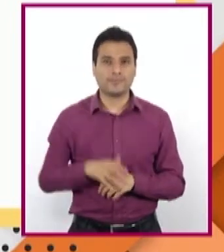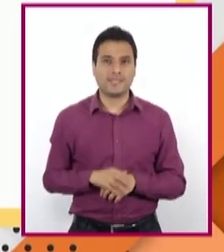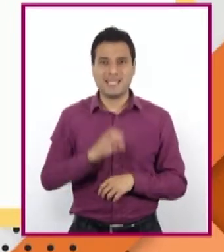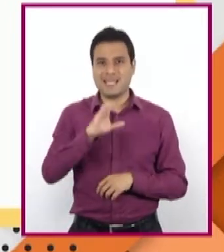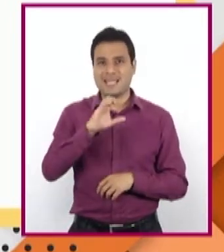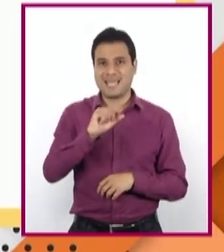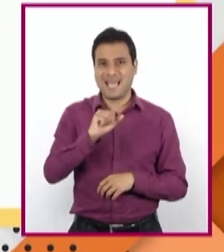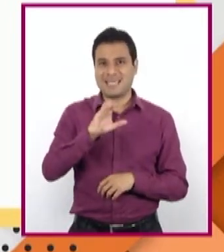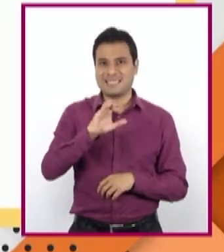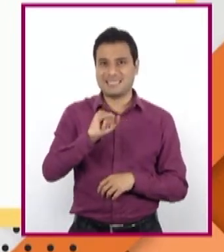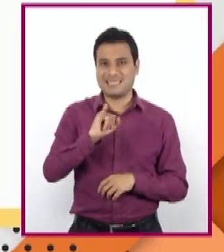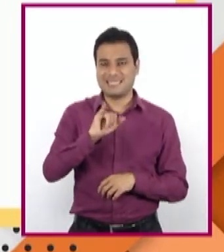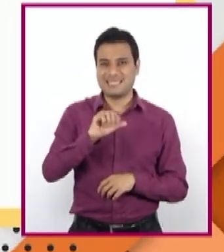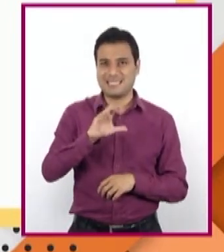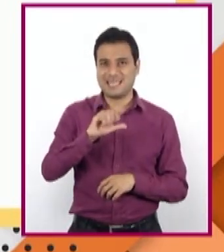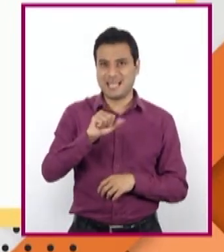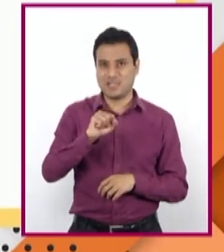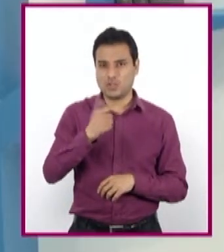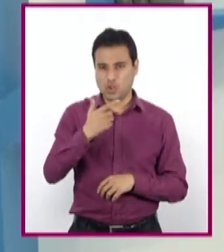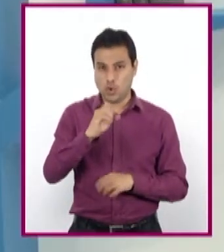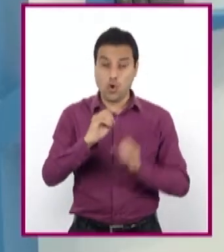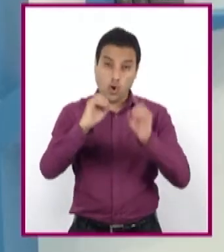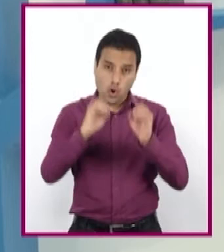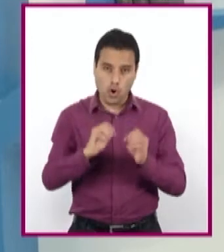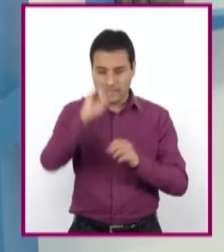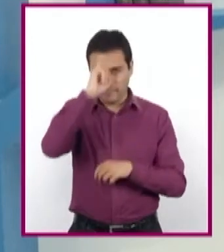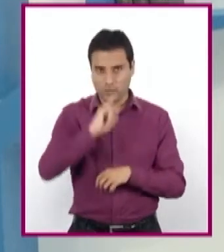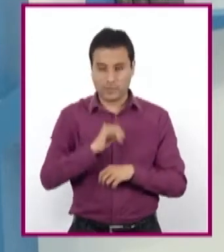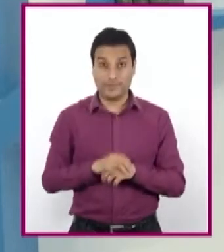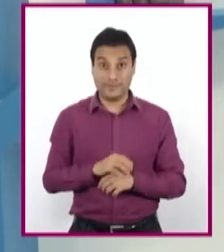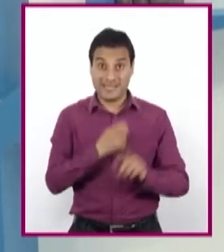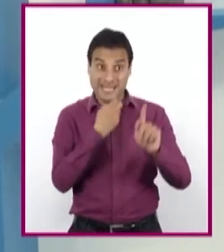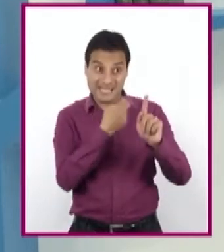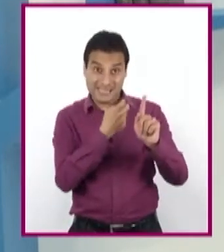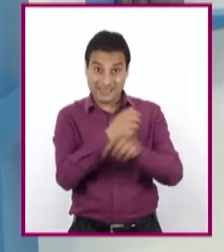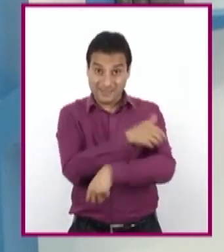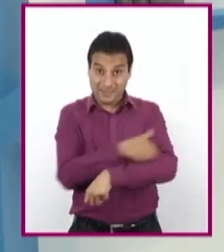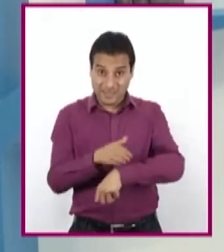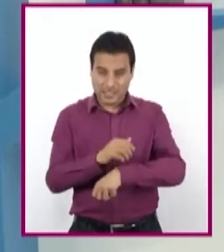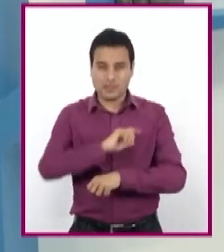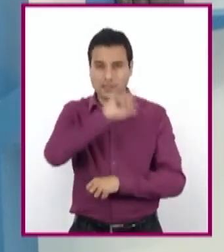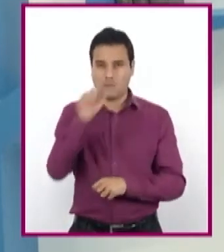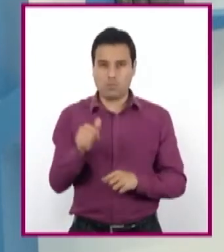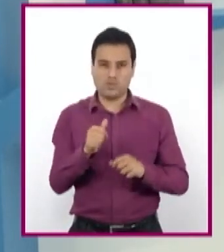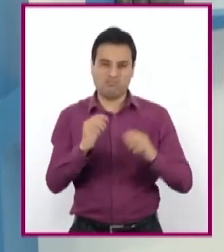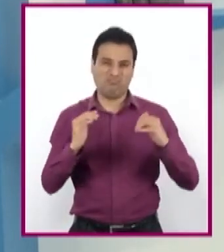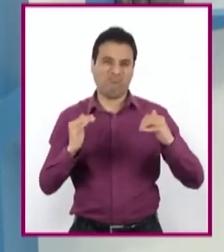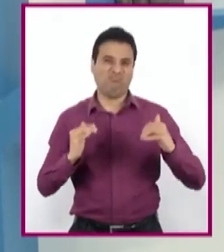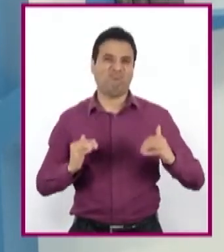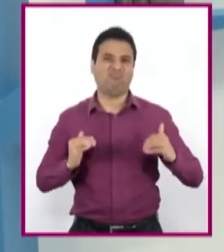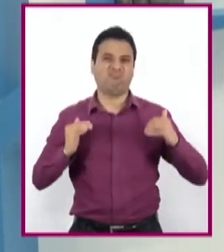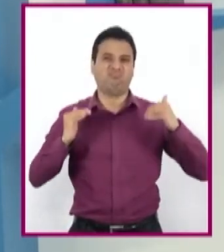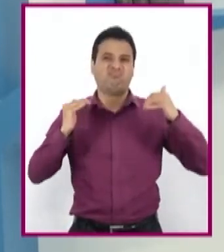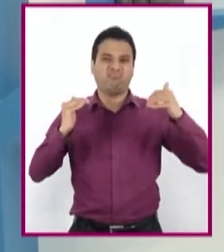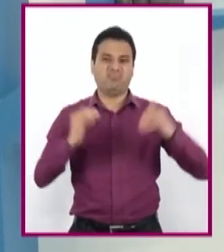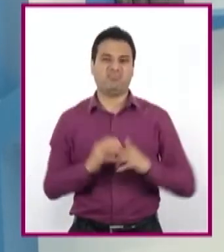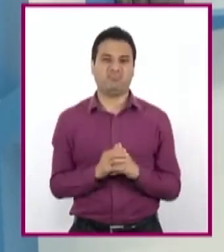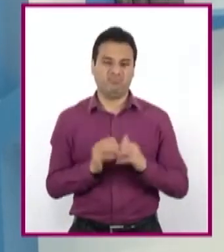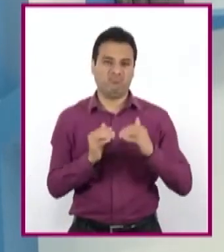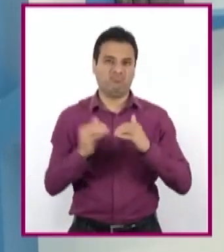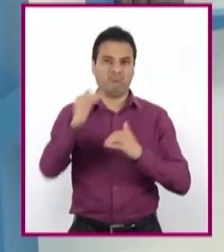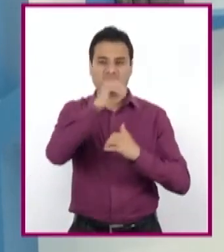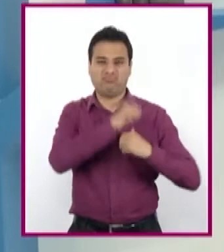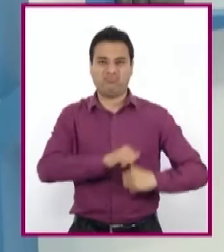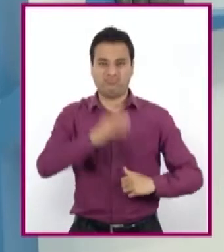o jefatura. La familia de este chamán con el tiempo se convertiría en la clase privilegiada de las aldeas y centros ceremoniales